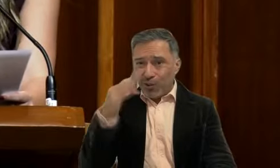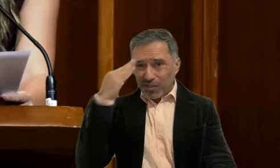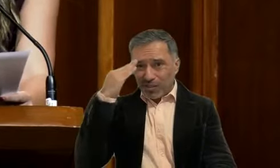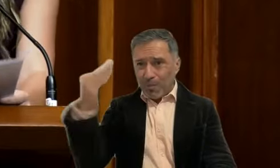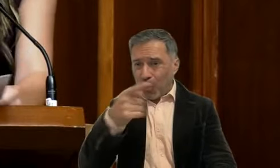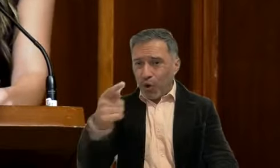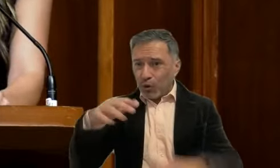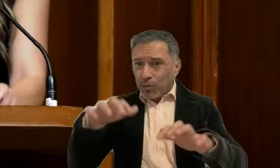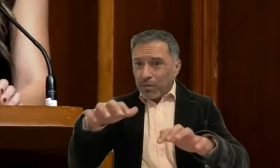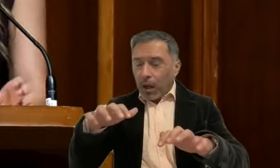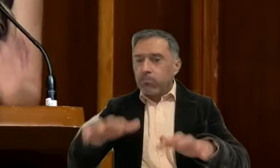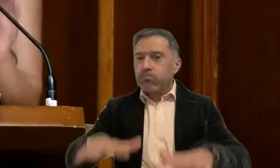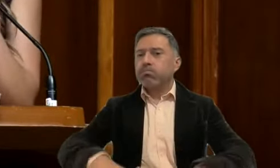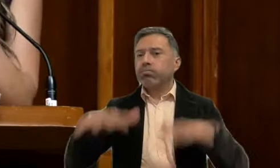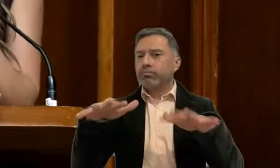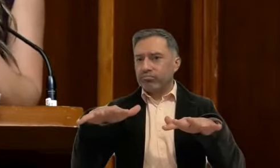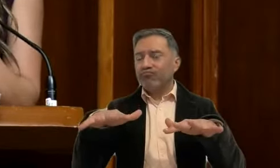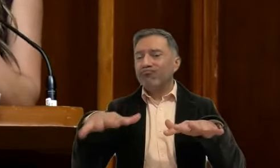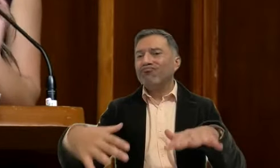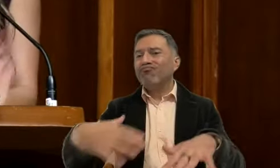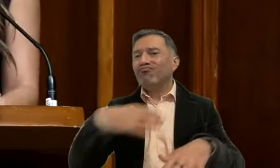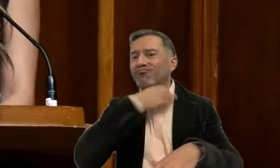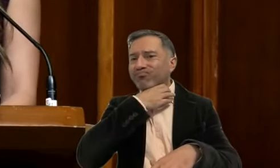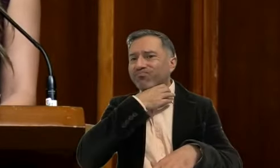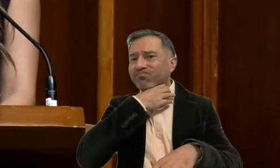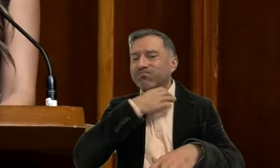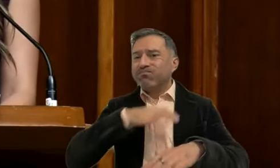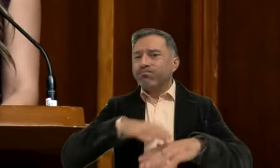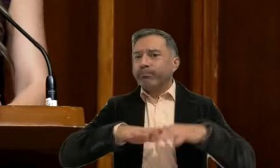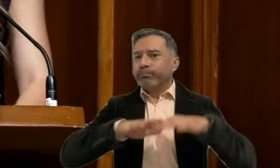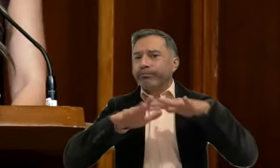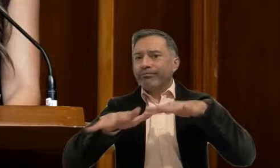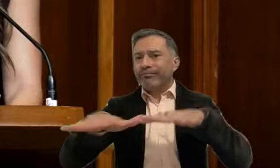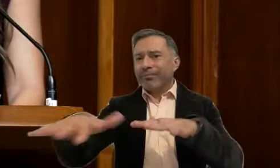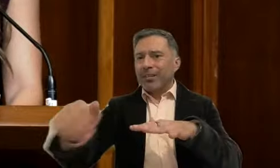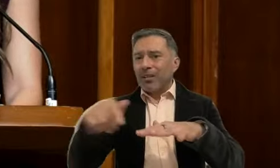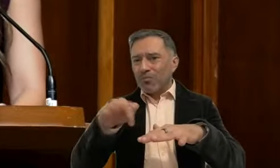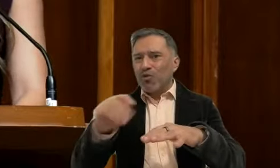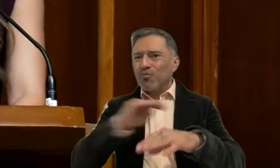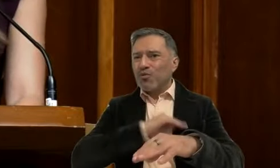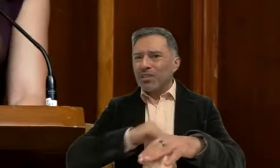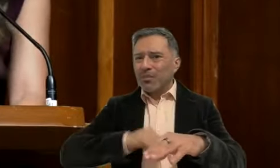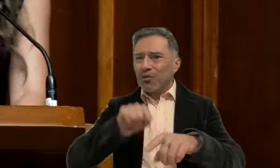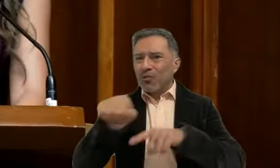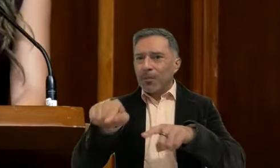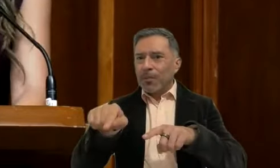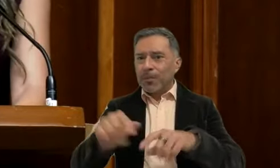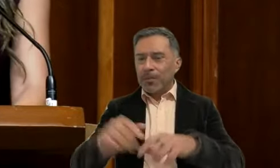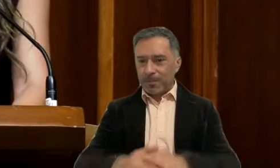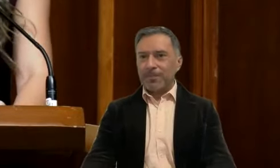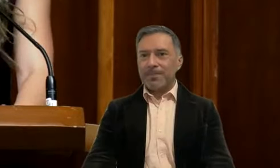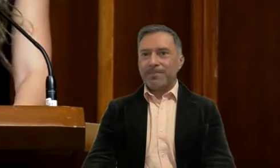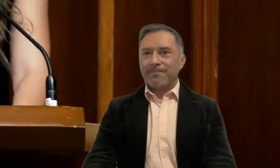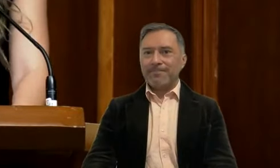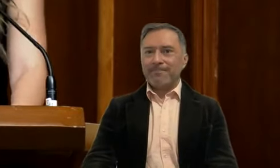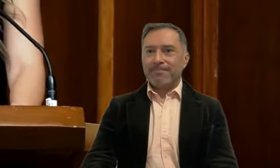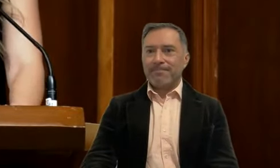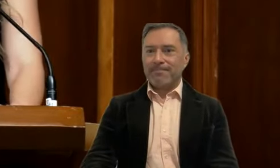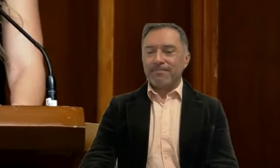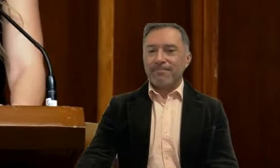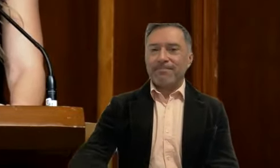han originado inundaciones que han afectado a varios de nuestros municipios. A lo anterior también se